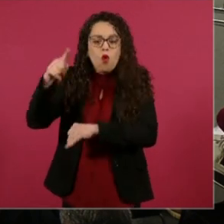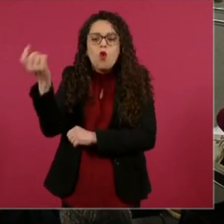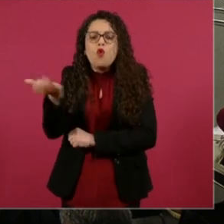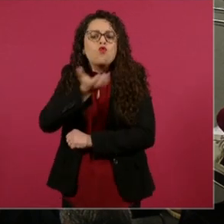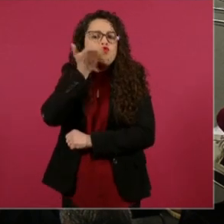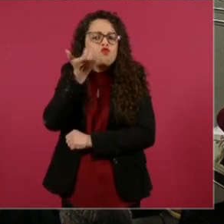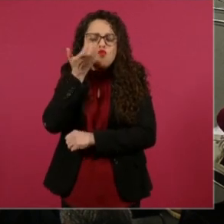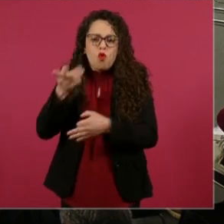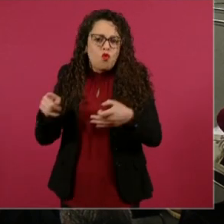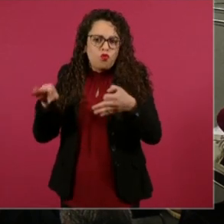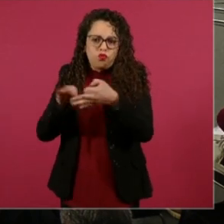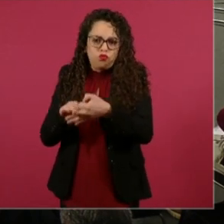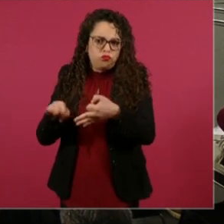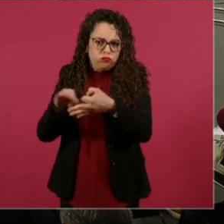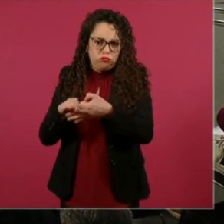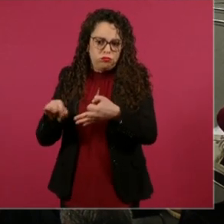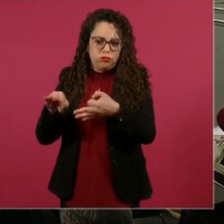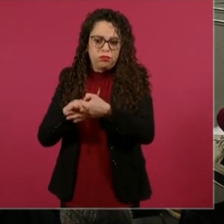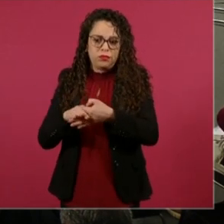no lo hacemos bien,